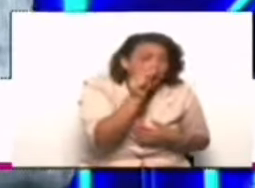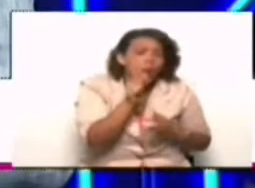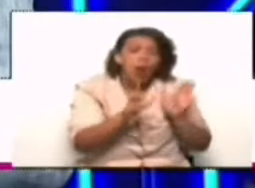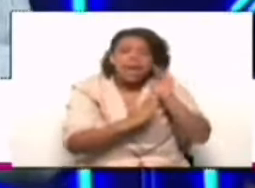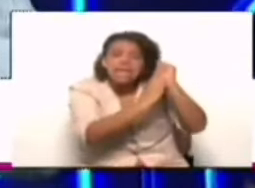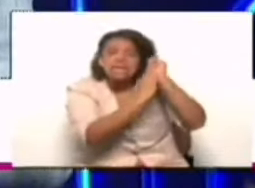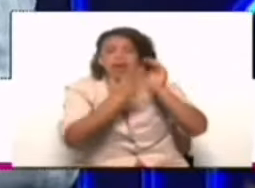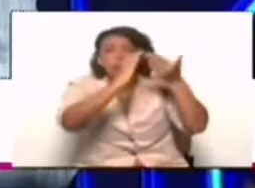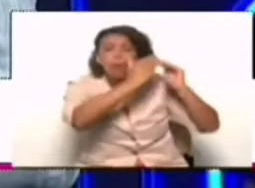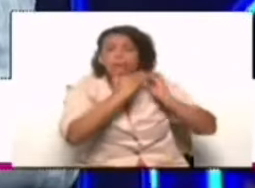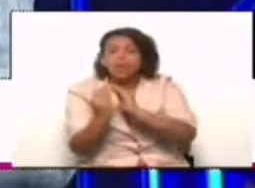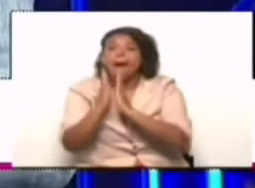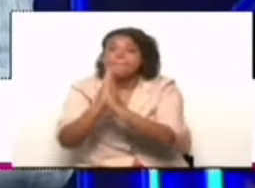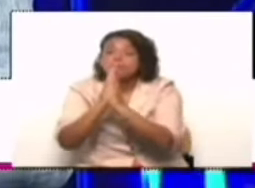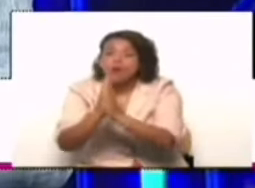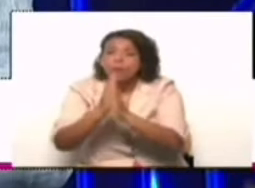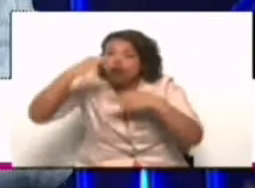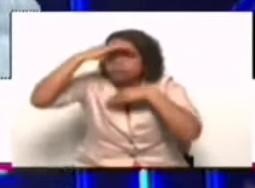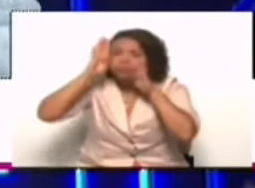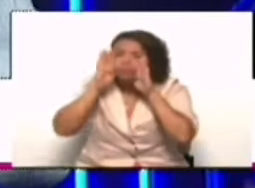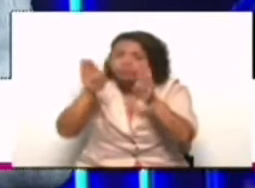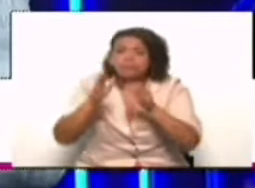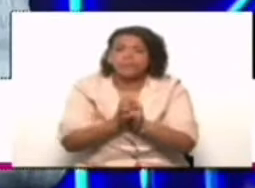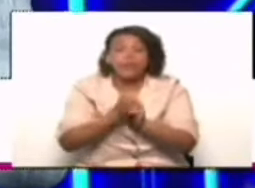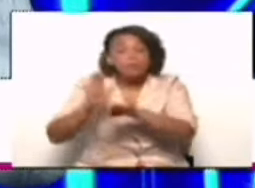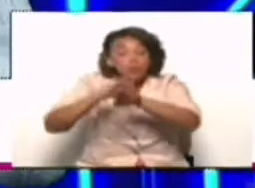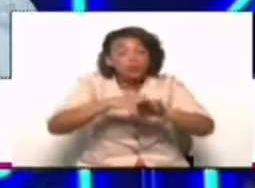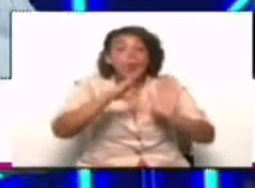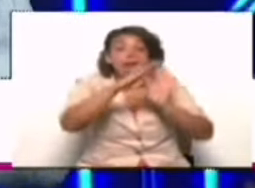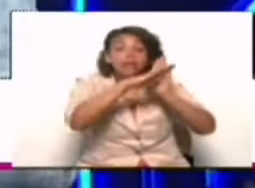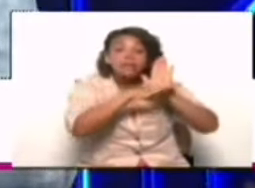líderes y lideresas de las comunidades para que tomemos este